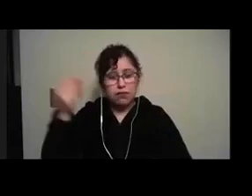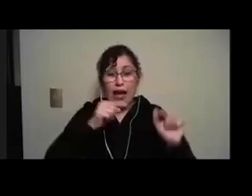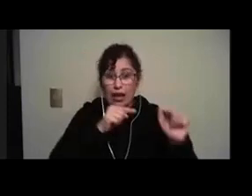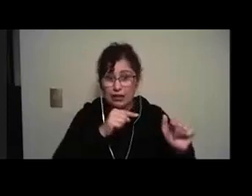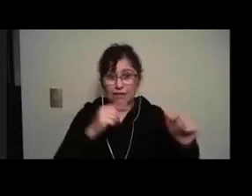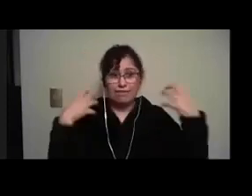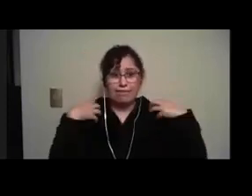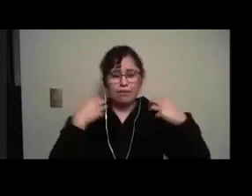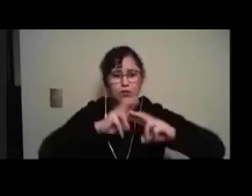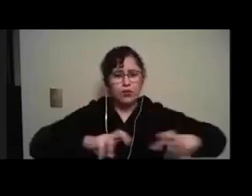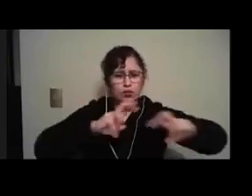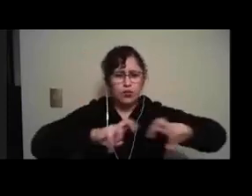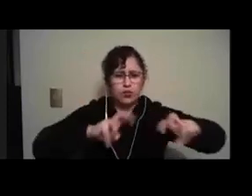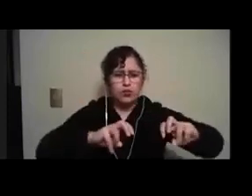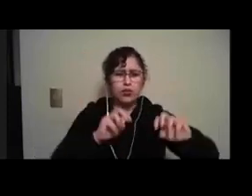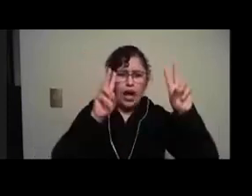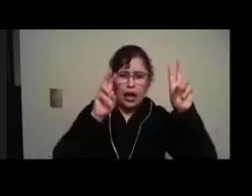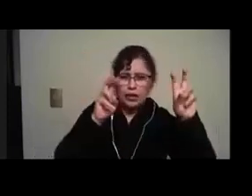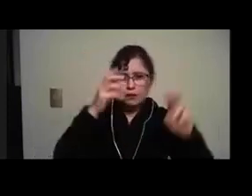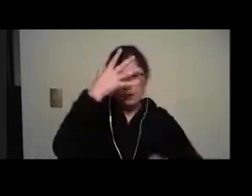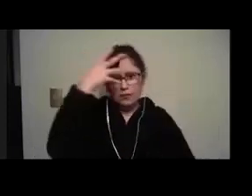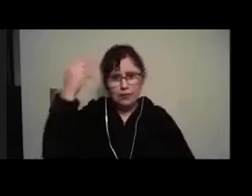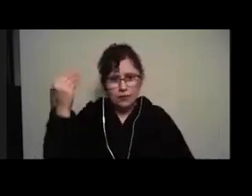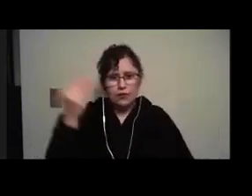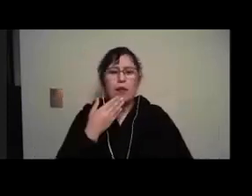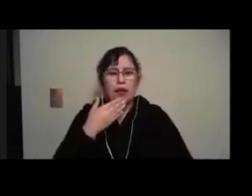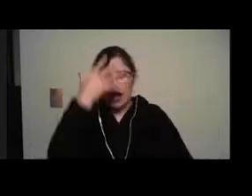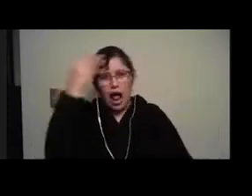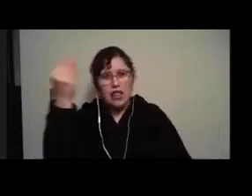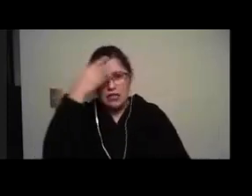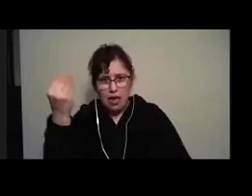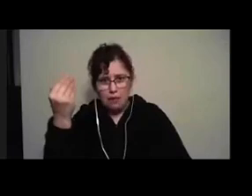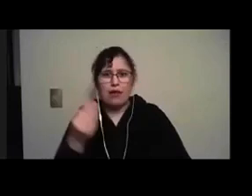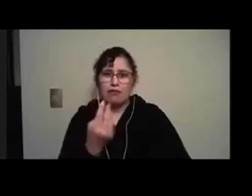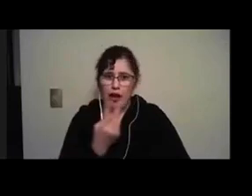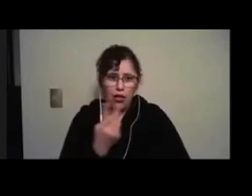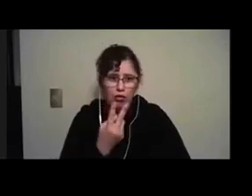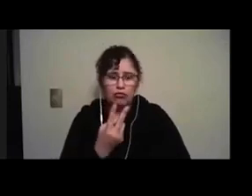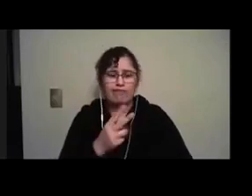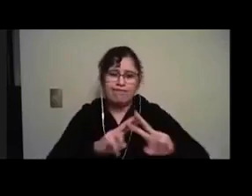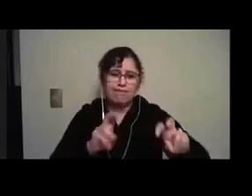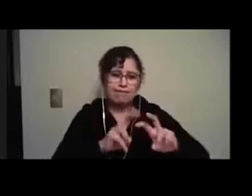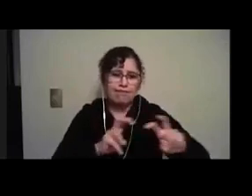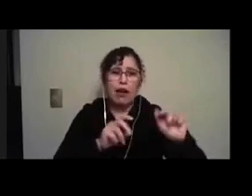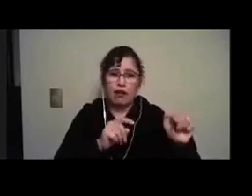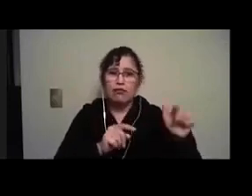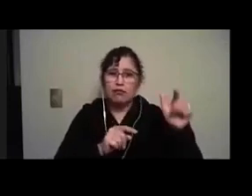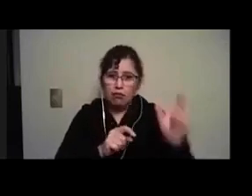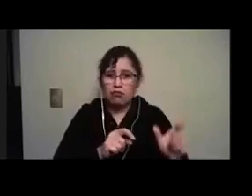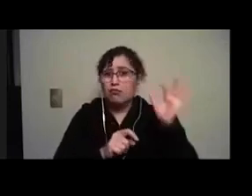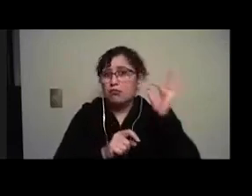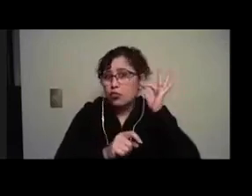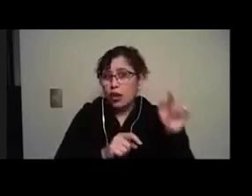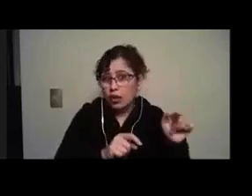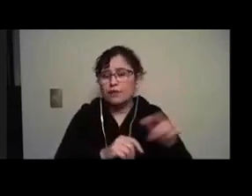investigar particularmente la demencia y el Alzheimer en nuestro país, ¿ya? Y quien es además la